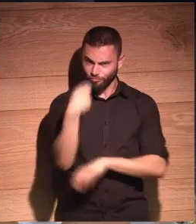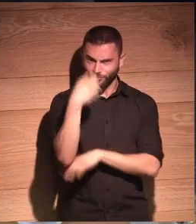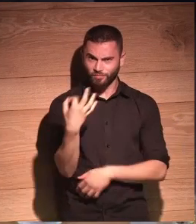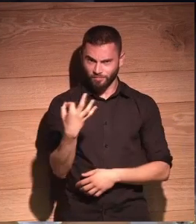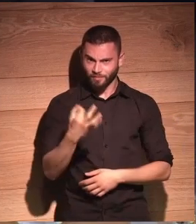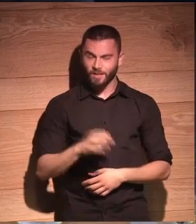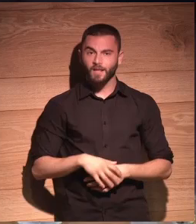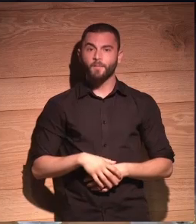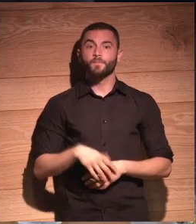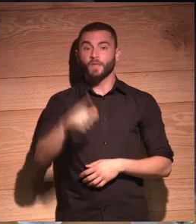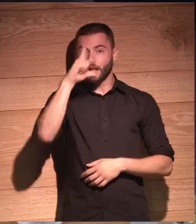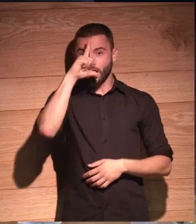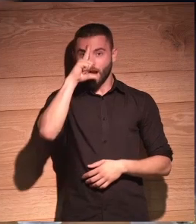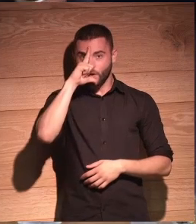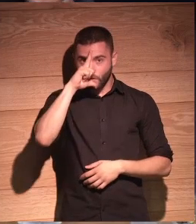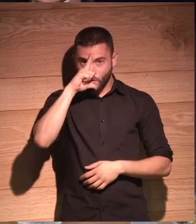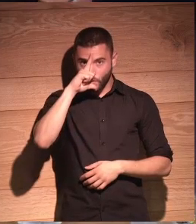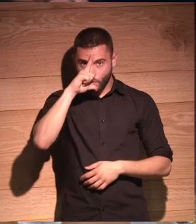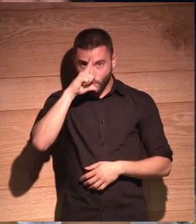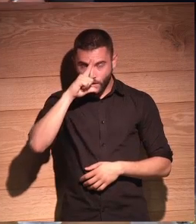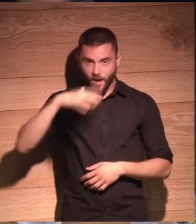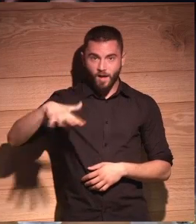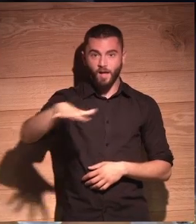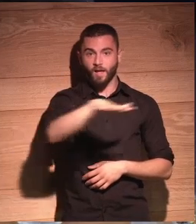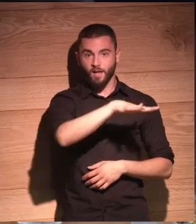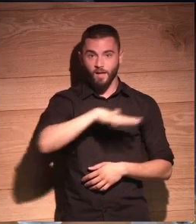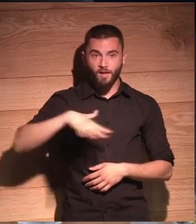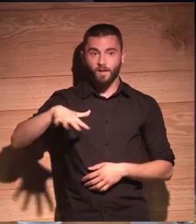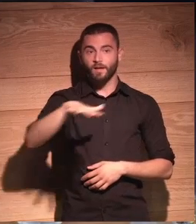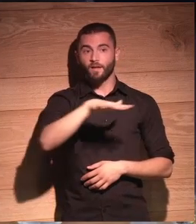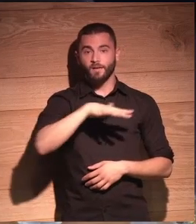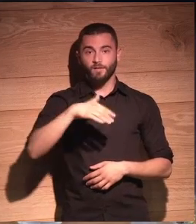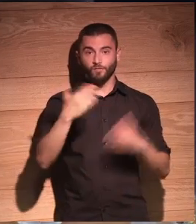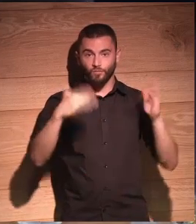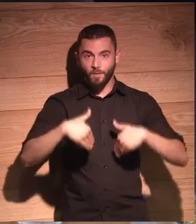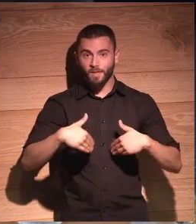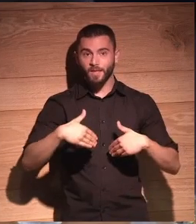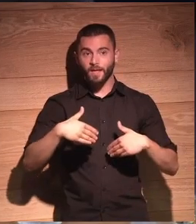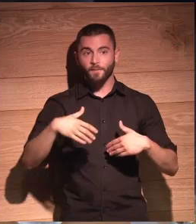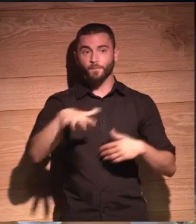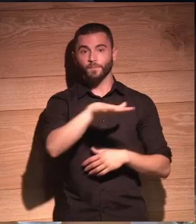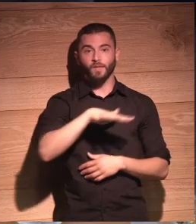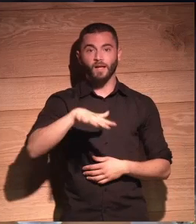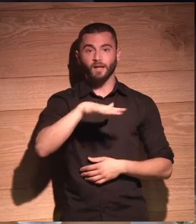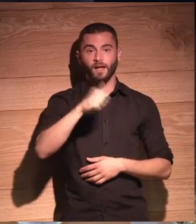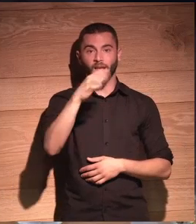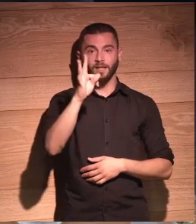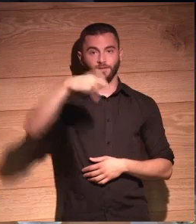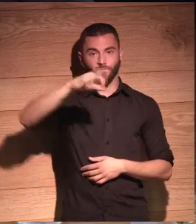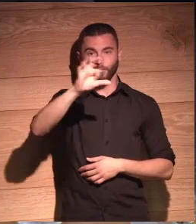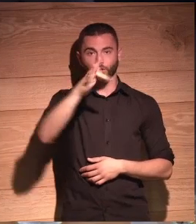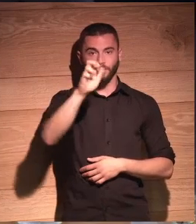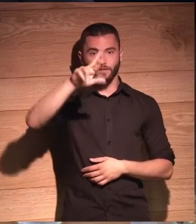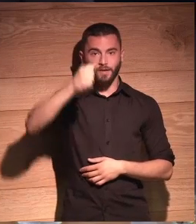Luna no hay atmósfera, o sea, querían... El asesor decía que no podían ir sin escafandra, pero en